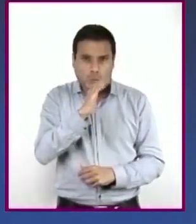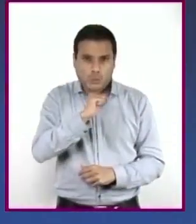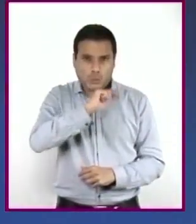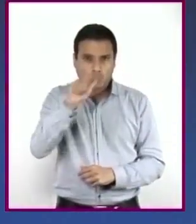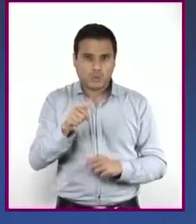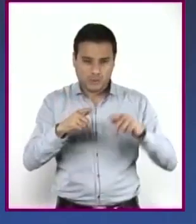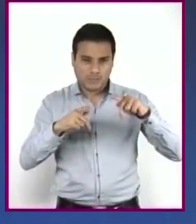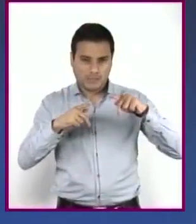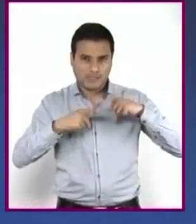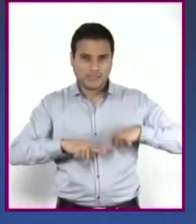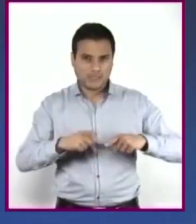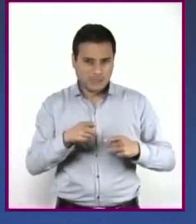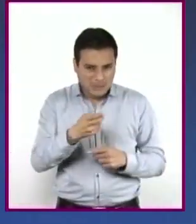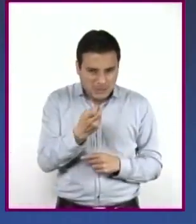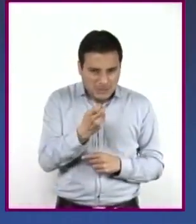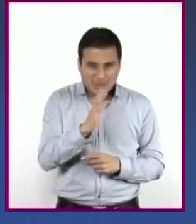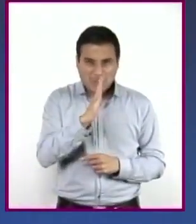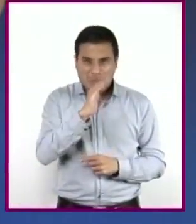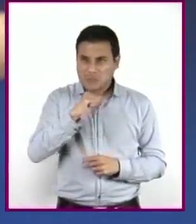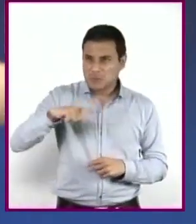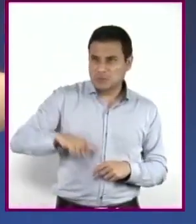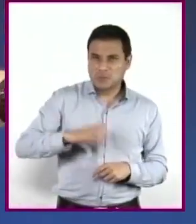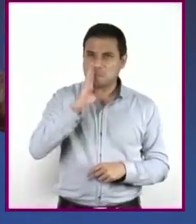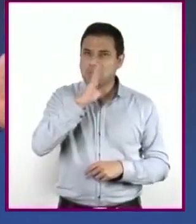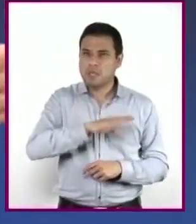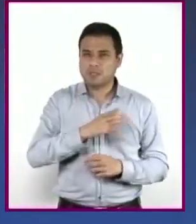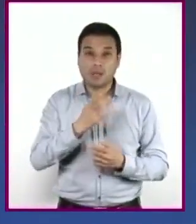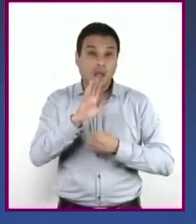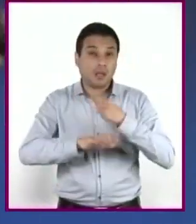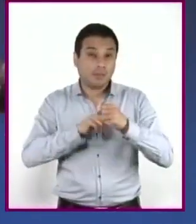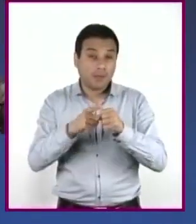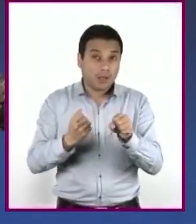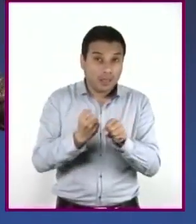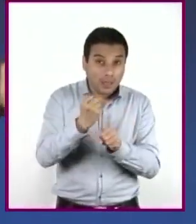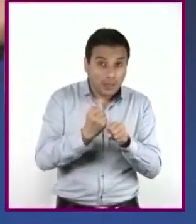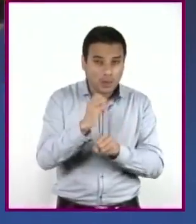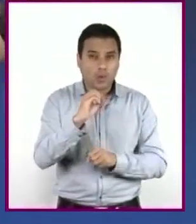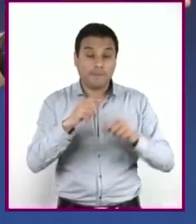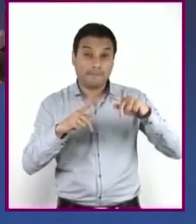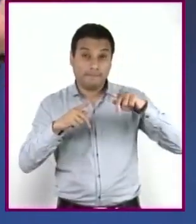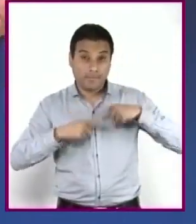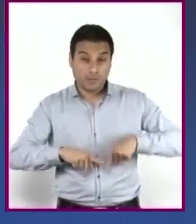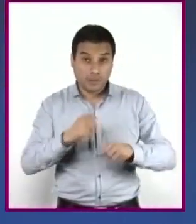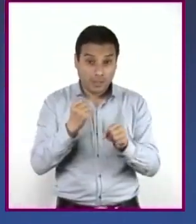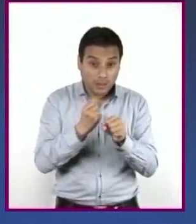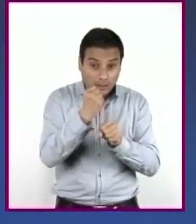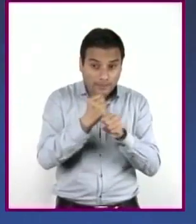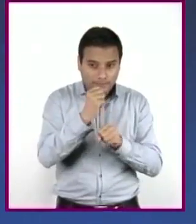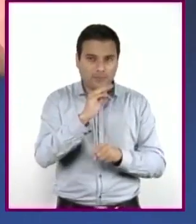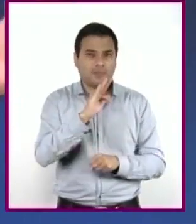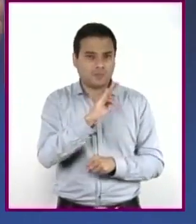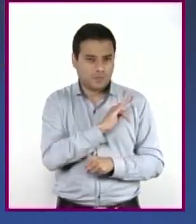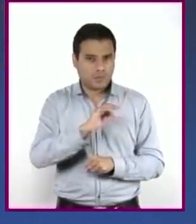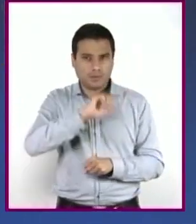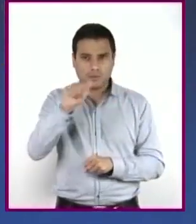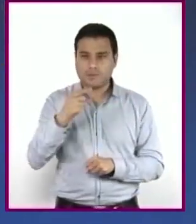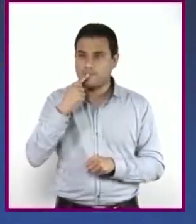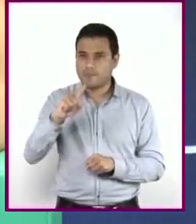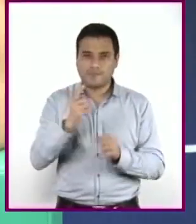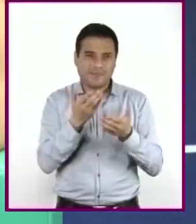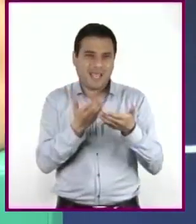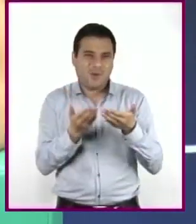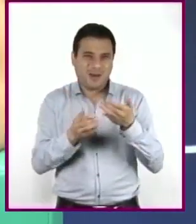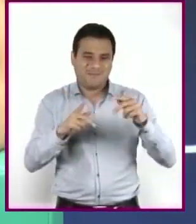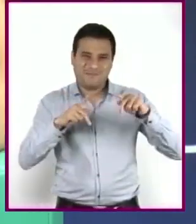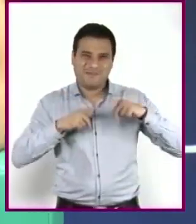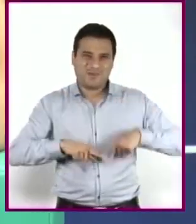de ese tipo de maltrato que estamos viendo, ya sea un animal, a una persona, que es actualmente nos encontramos con muchas personas que